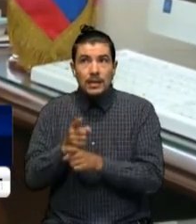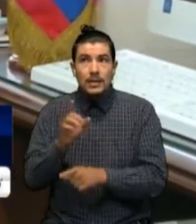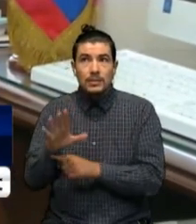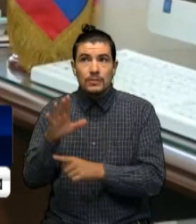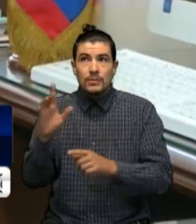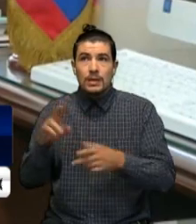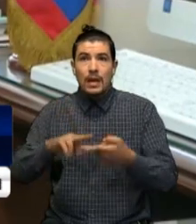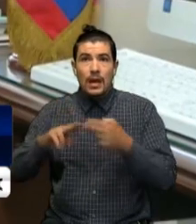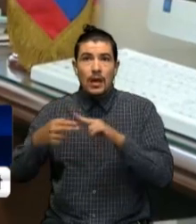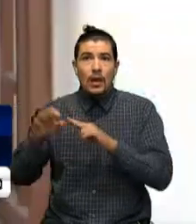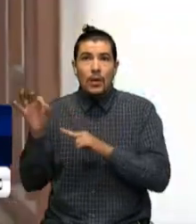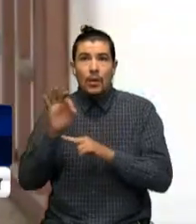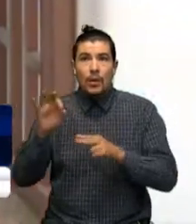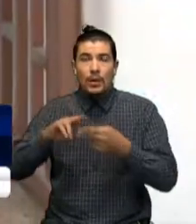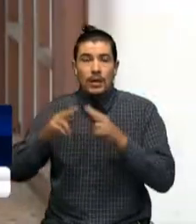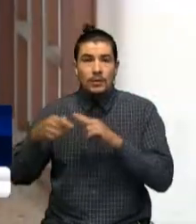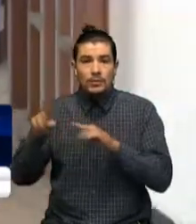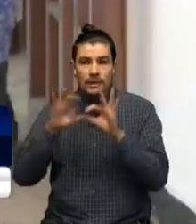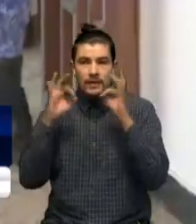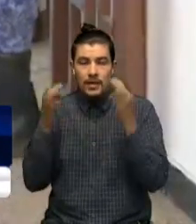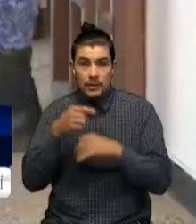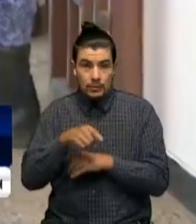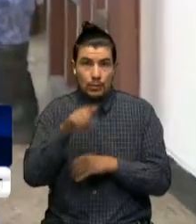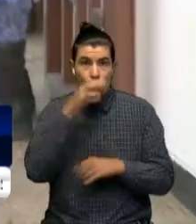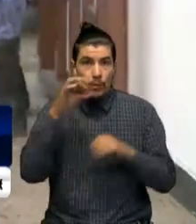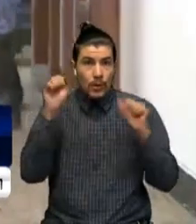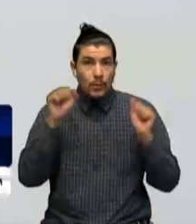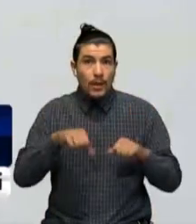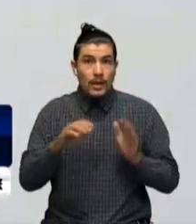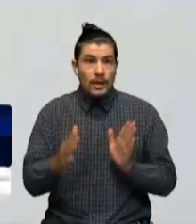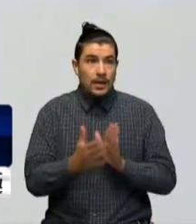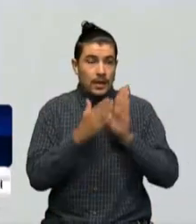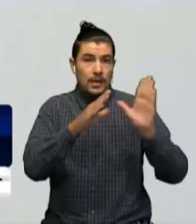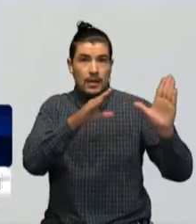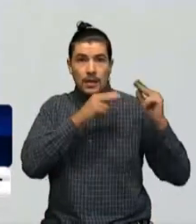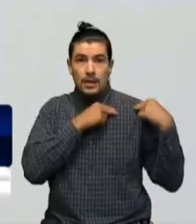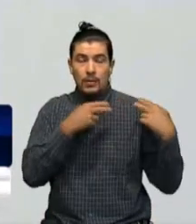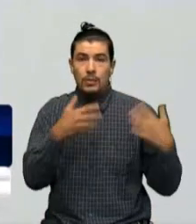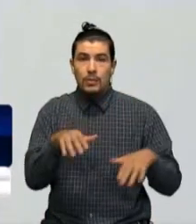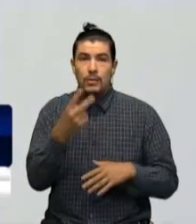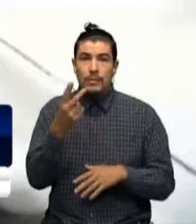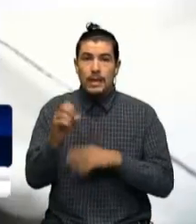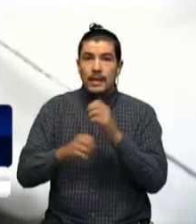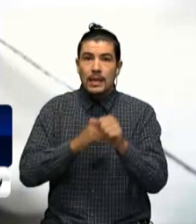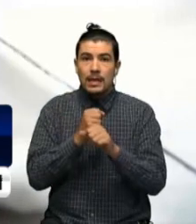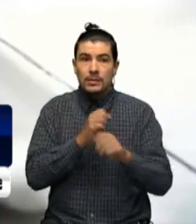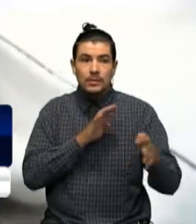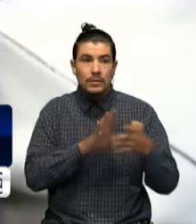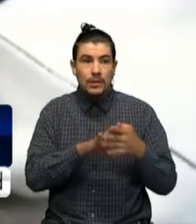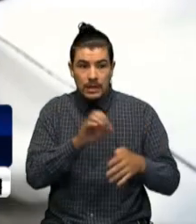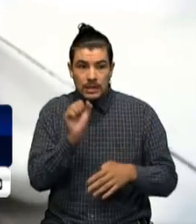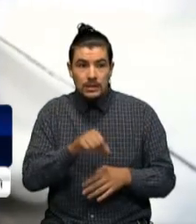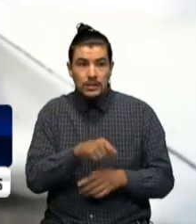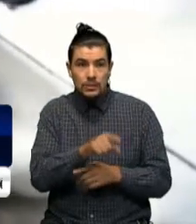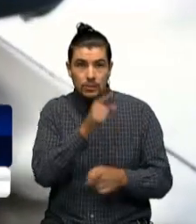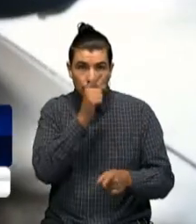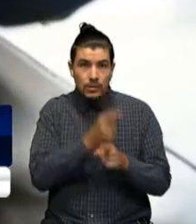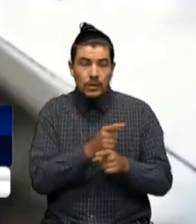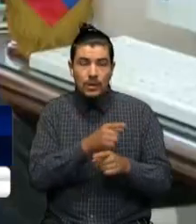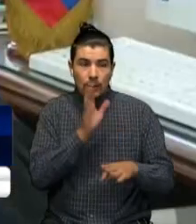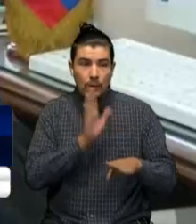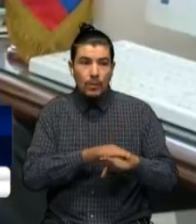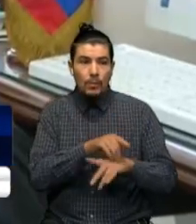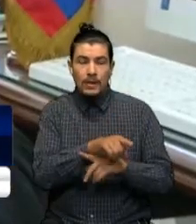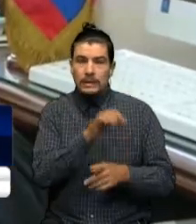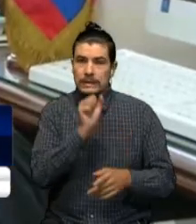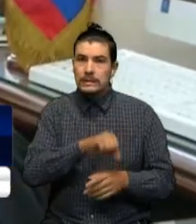o un vínculo con la familia el hombre podría enfrentar una pena superior a los 20 años de cárcel si es hallado culpable el acceso